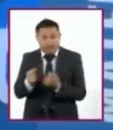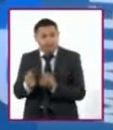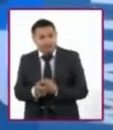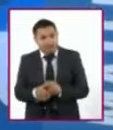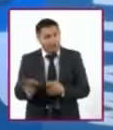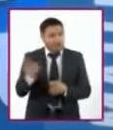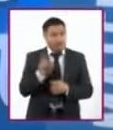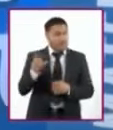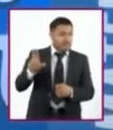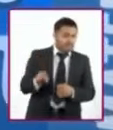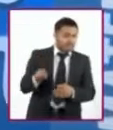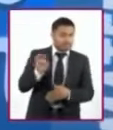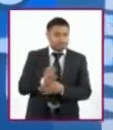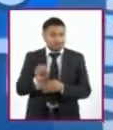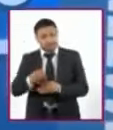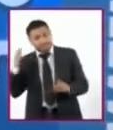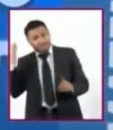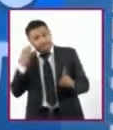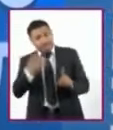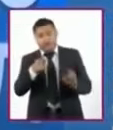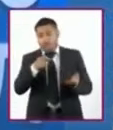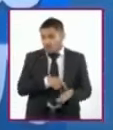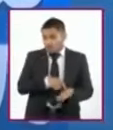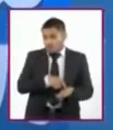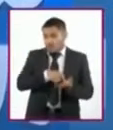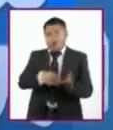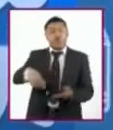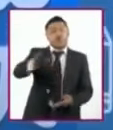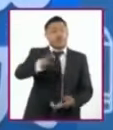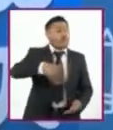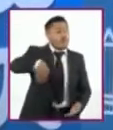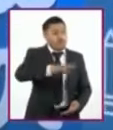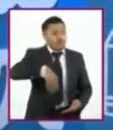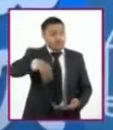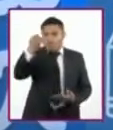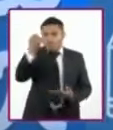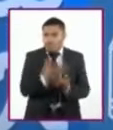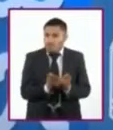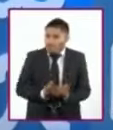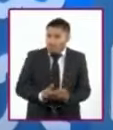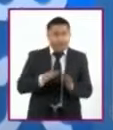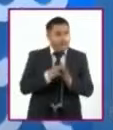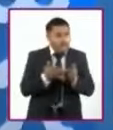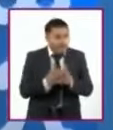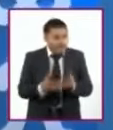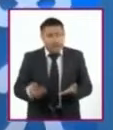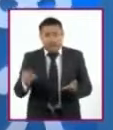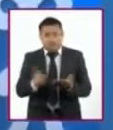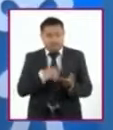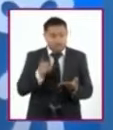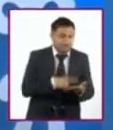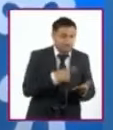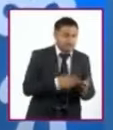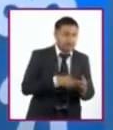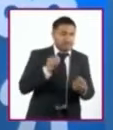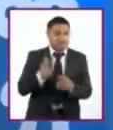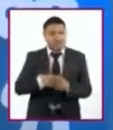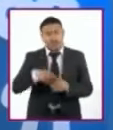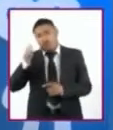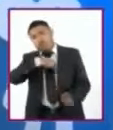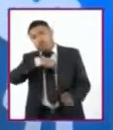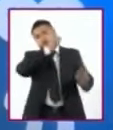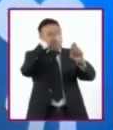no es así, como reto les propongo que busquen imágenes en libros, revistas, algunos monumentos de su